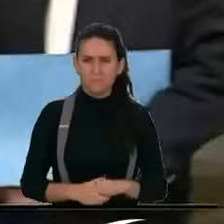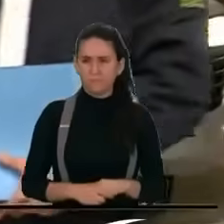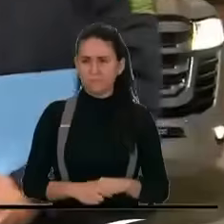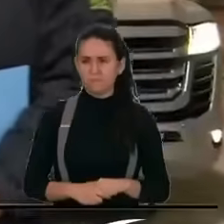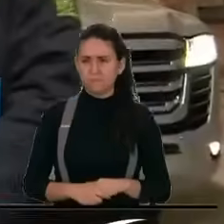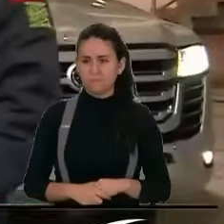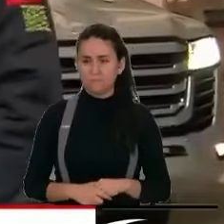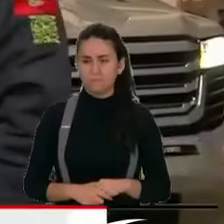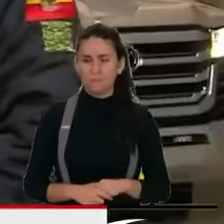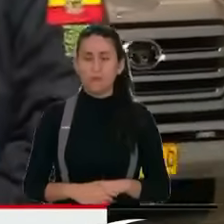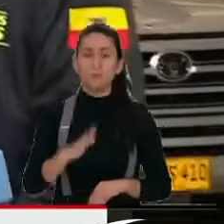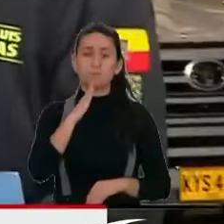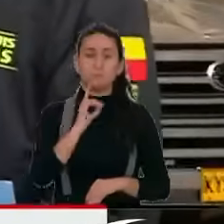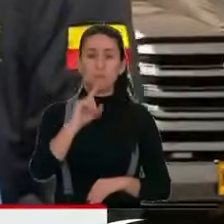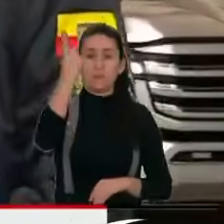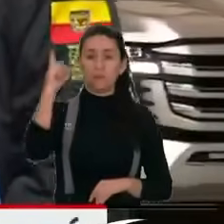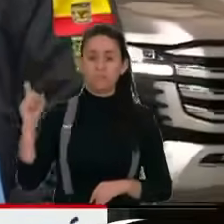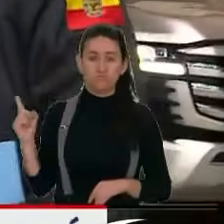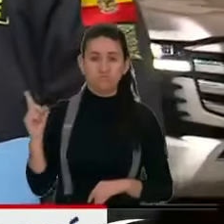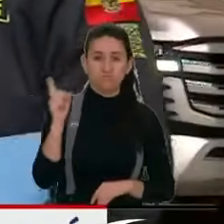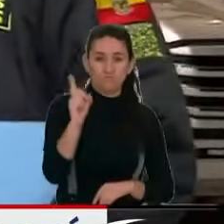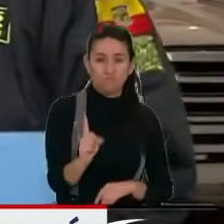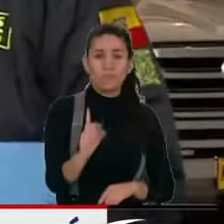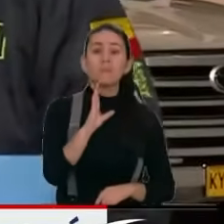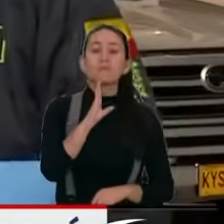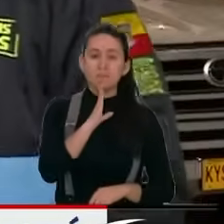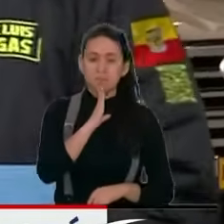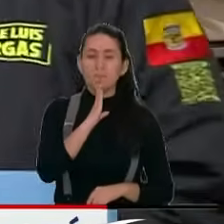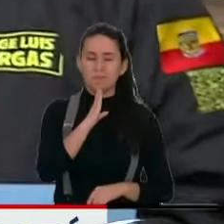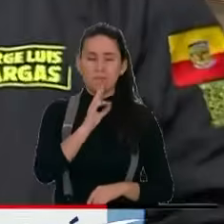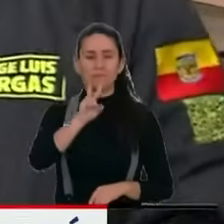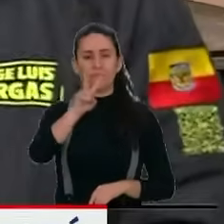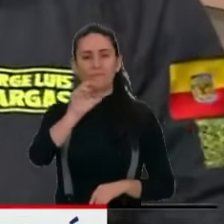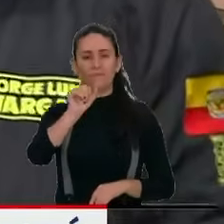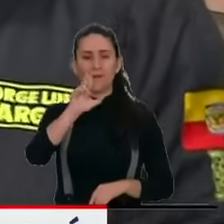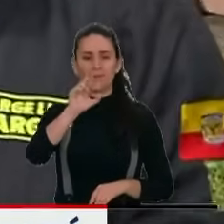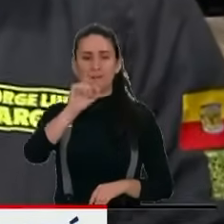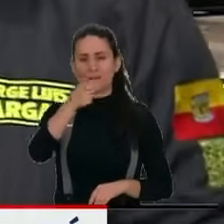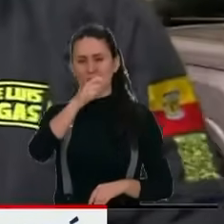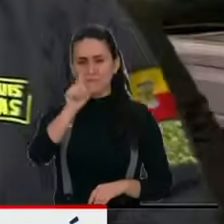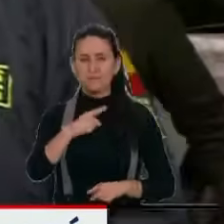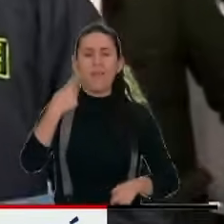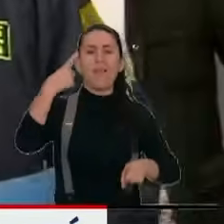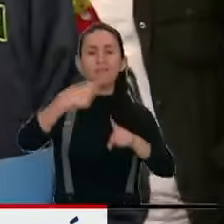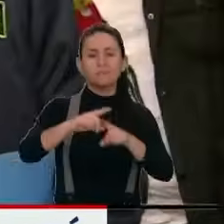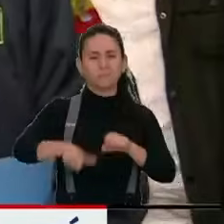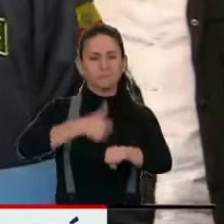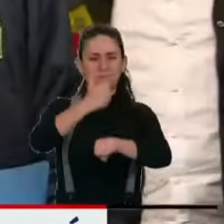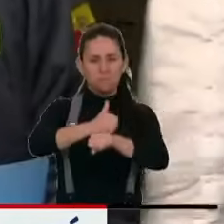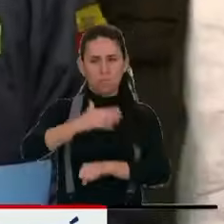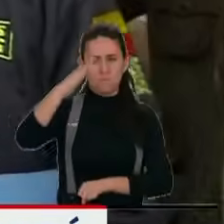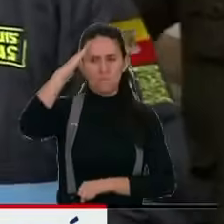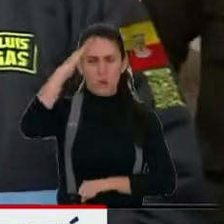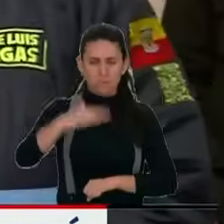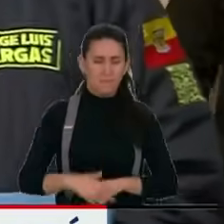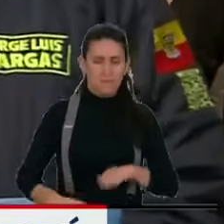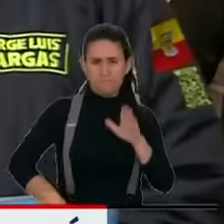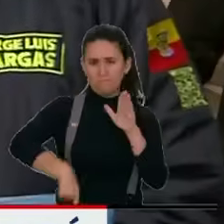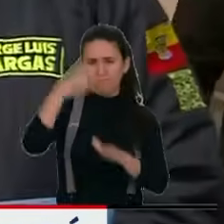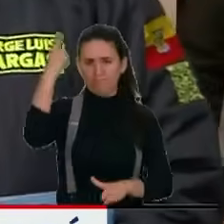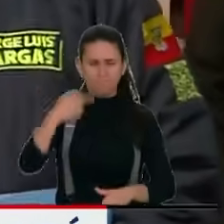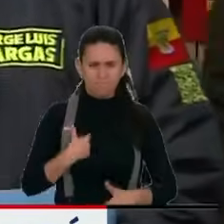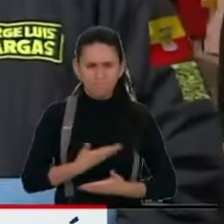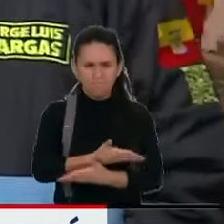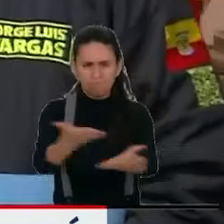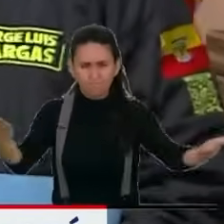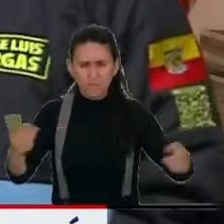El primer candidato en llegar al debate fue el general en retiro Jorge Luis Vargas, exdirector de la policía. De entrada le hizo un llamado a quienes son